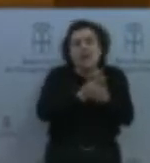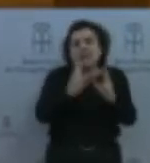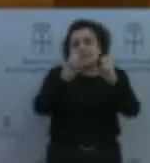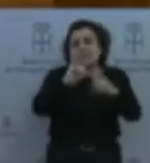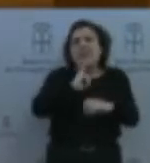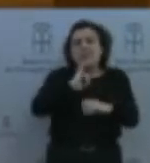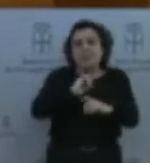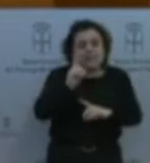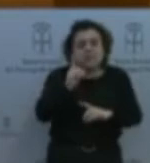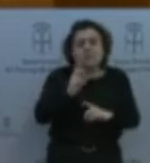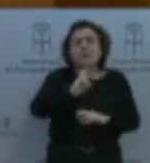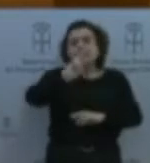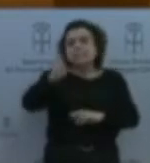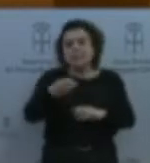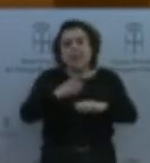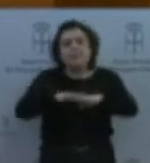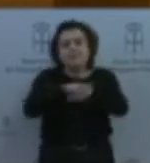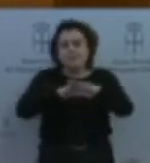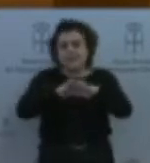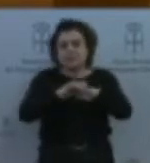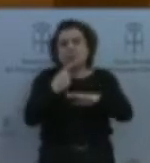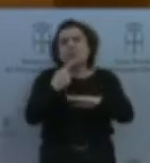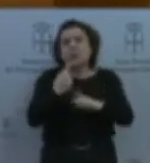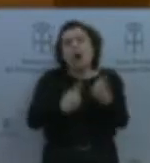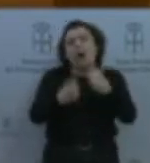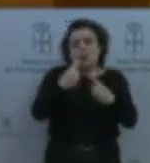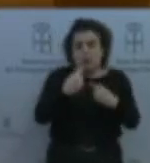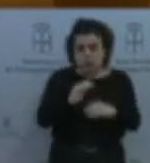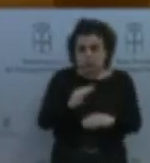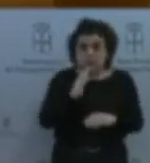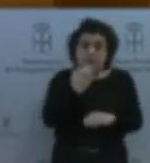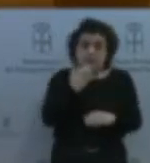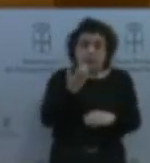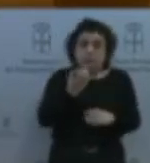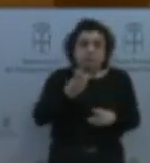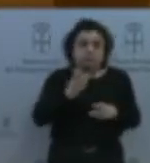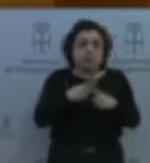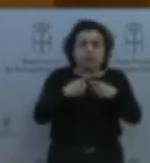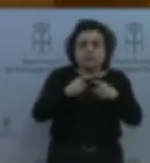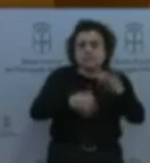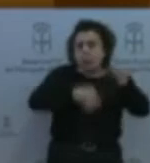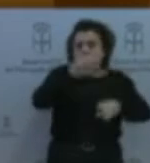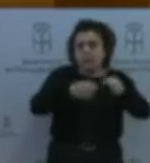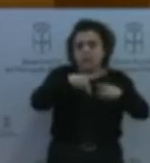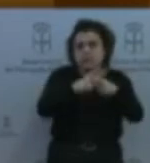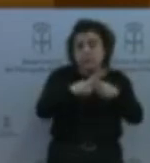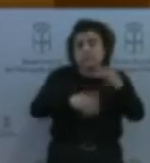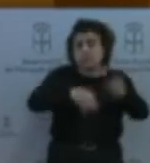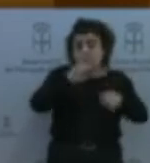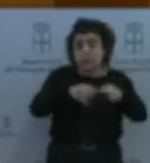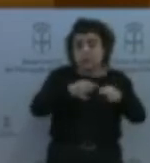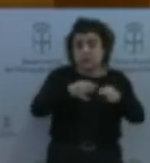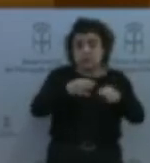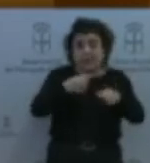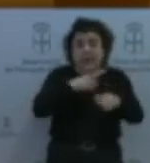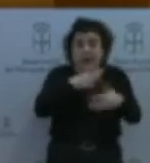pongo algunos elementos jurídicos, instrumentos jurídicos de los que no estamos capacitados en Asturias y que nos